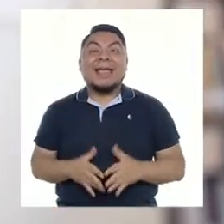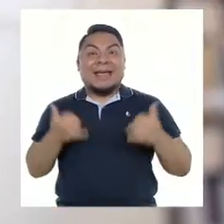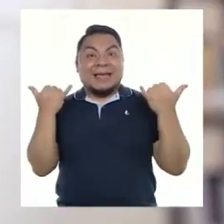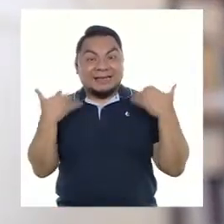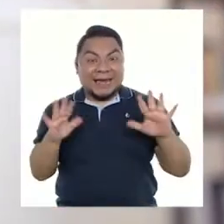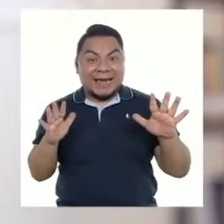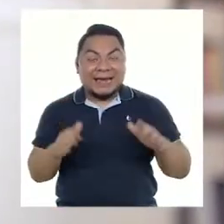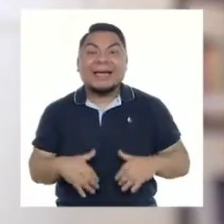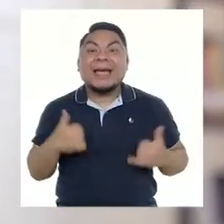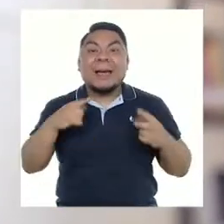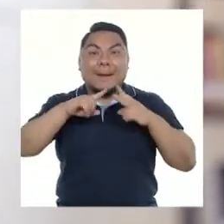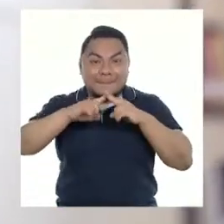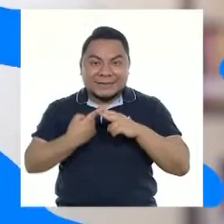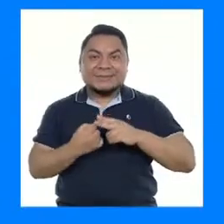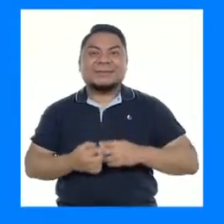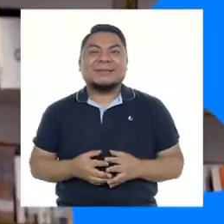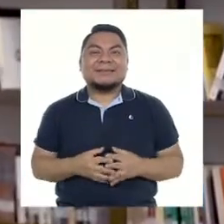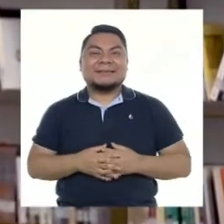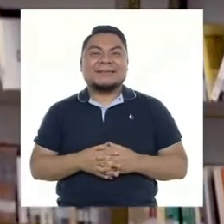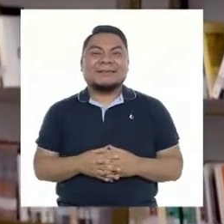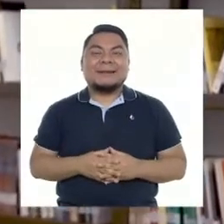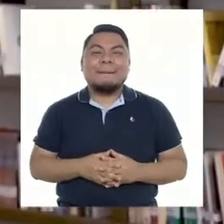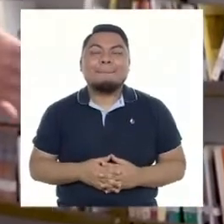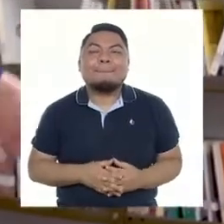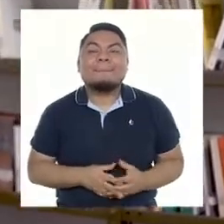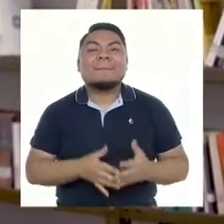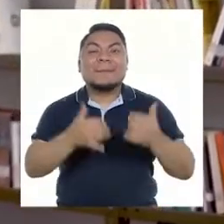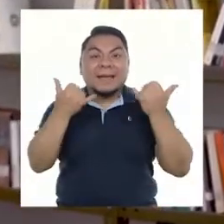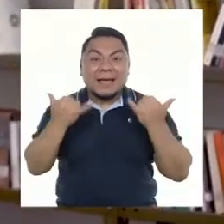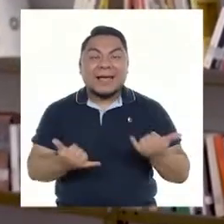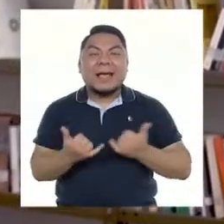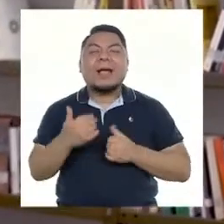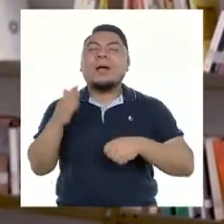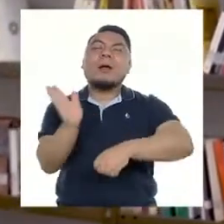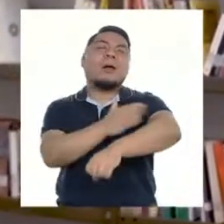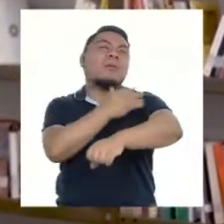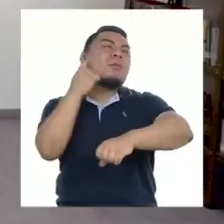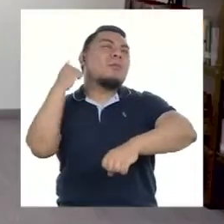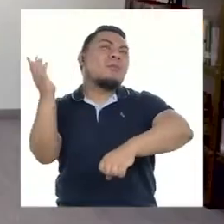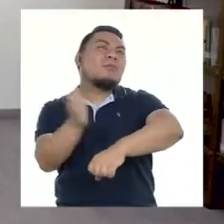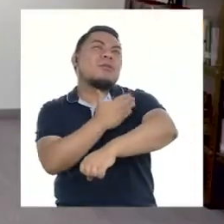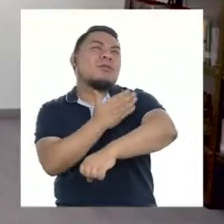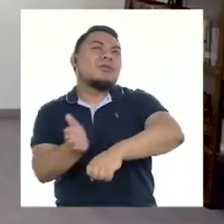¡Ahora sí! ¡Empecemos! ¡Ahora! ¡Música!